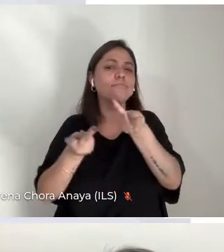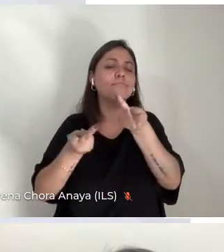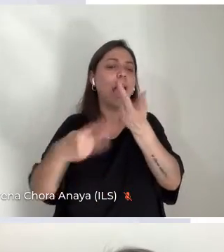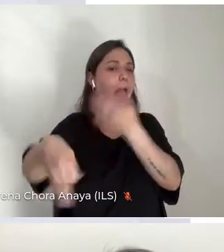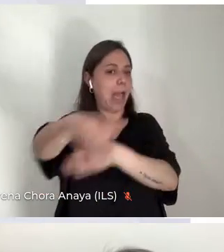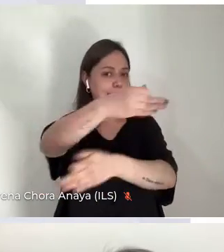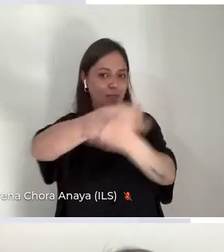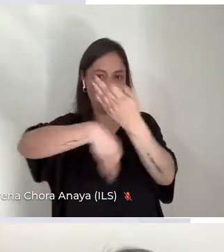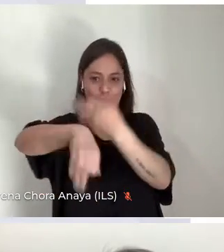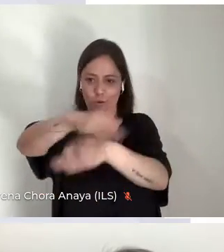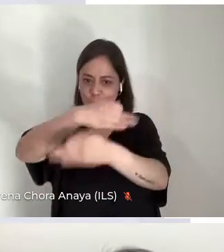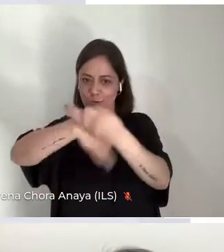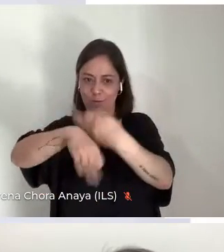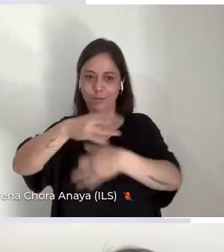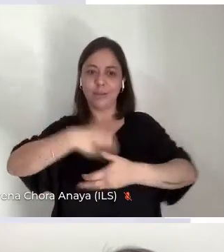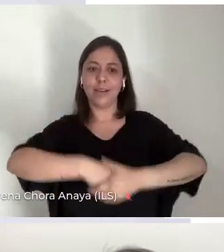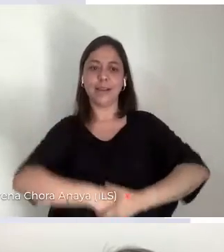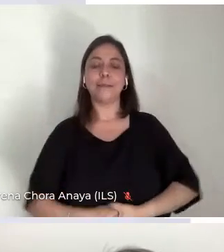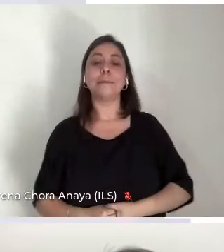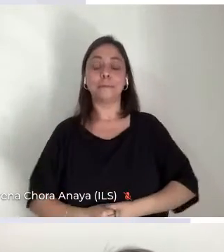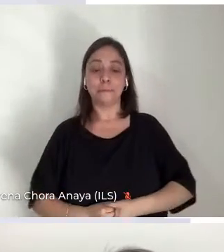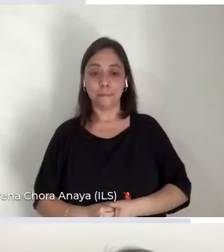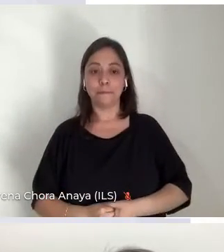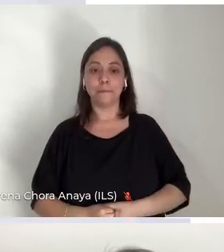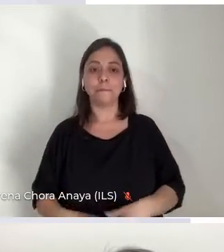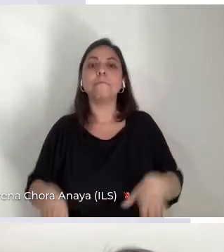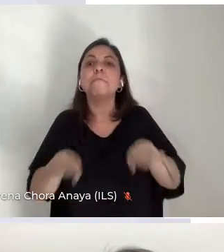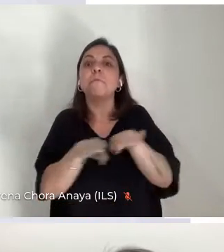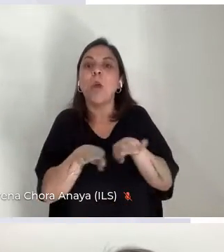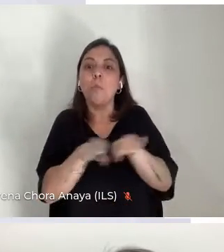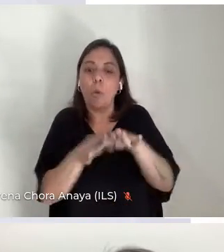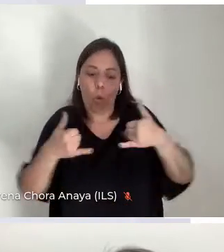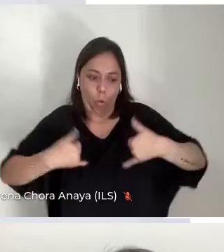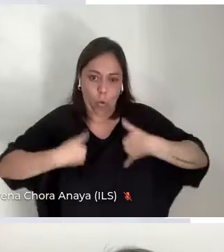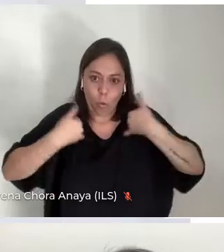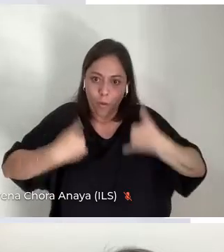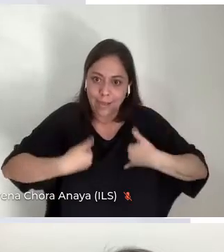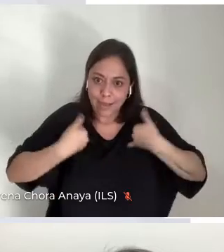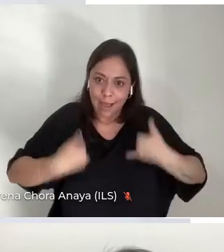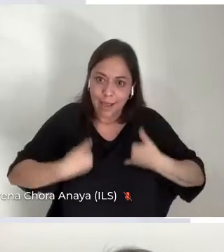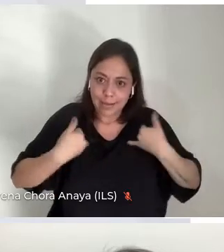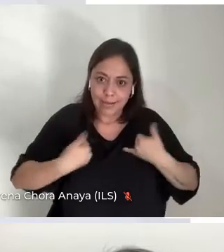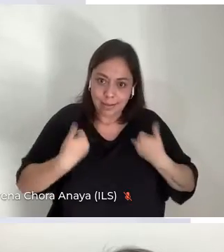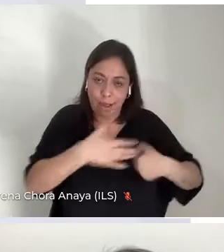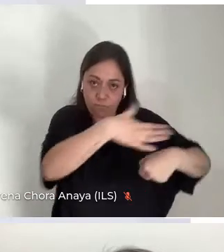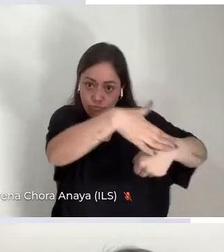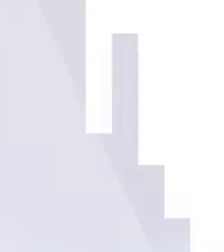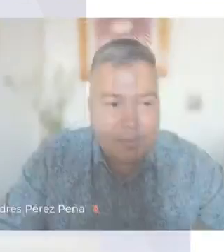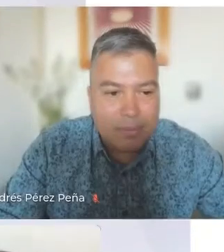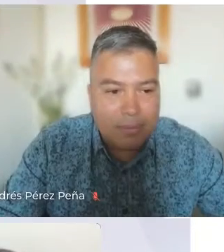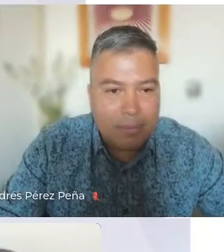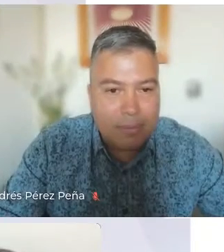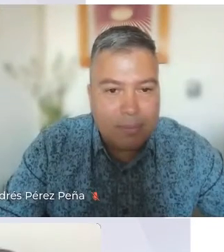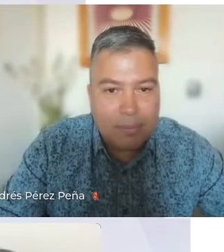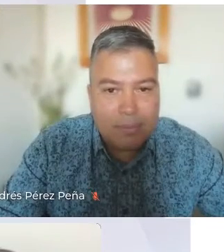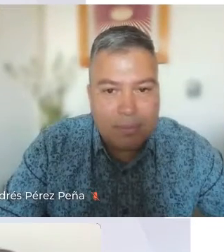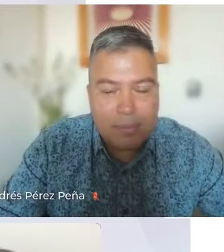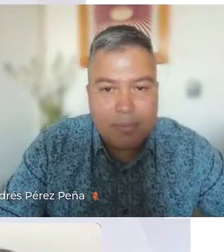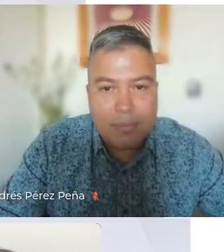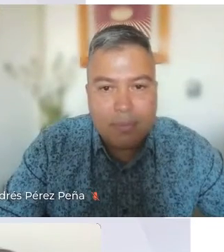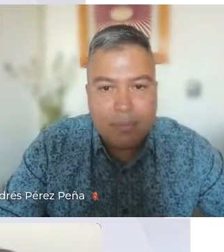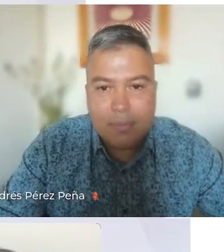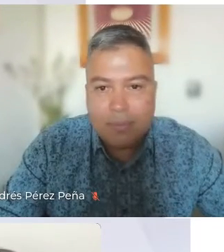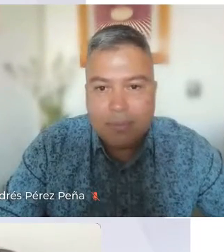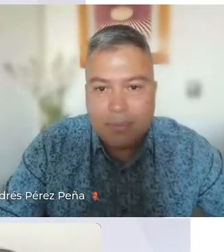de cada uno de los proyectos, cómo se integran las juventudes y cuáles son los retos que se han encontrado al momento de integrar este sector. Es